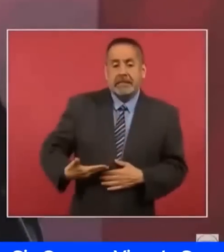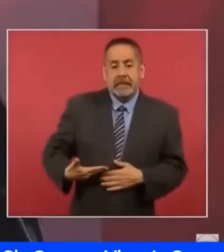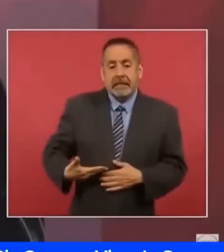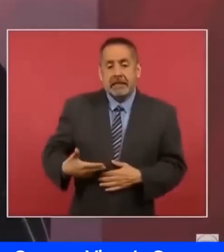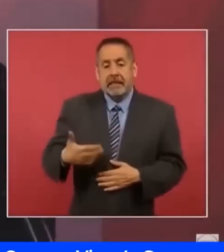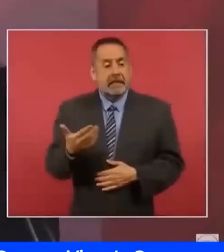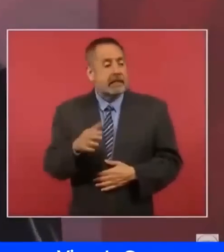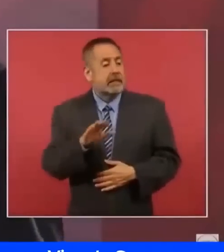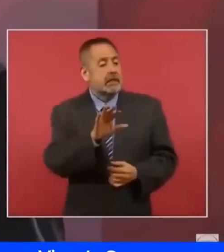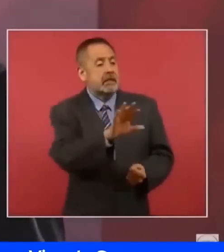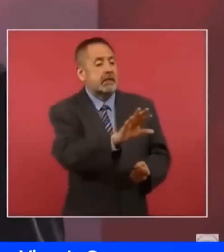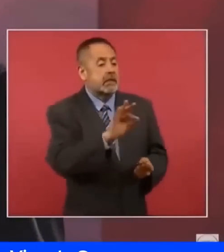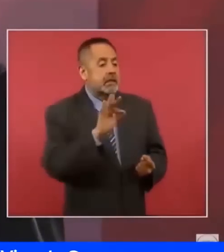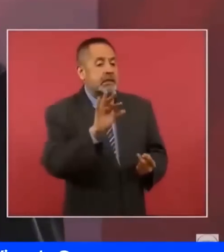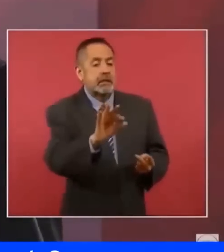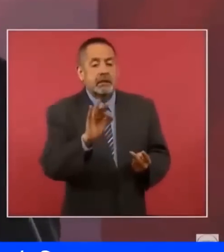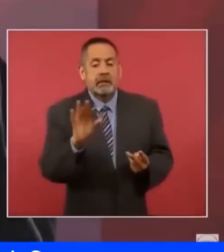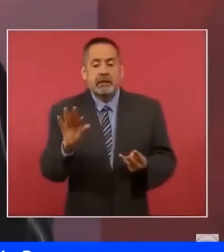sus secretarios.